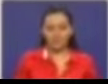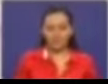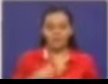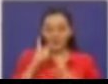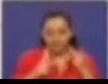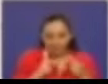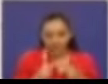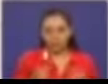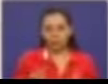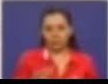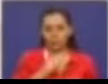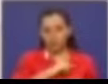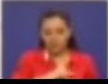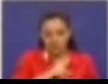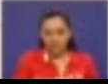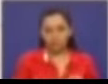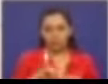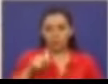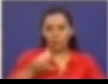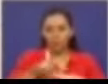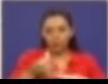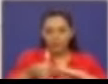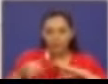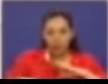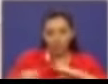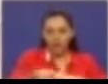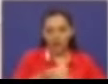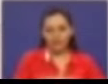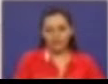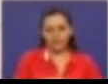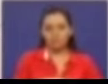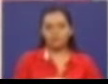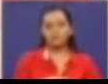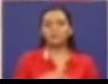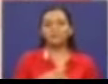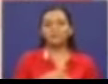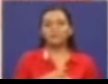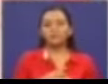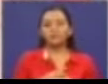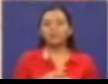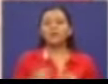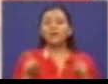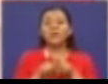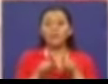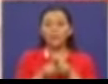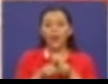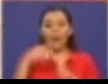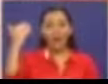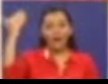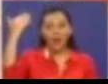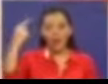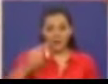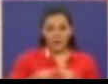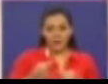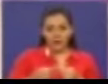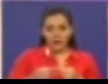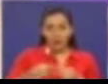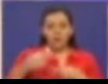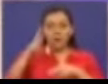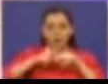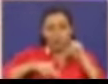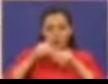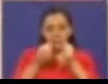prefecturas, etcétera. Cada aval que nosotros damos, como el que nos está pidiendo el alcalde de Quito para construir el metro de